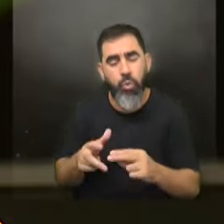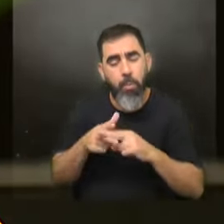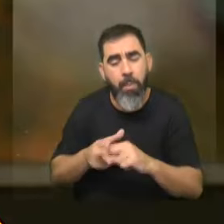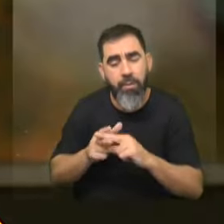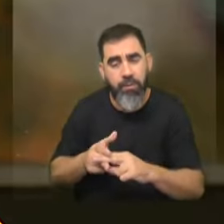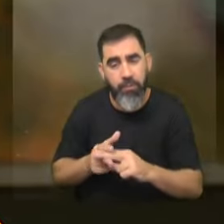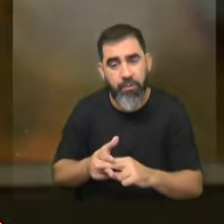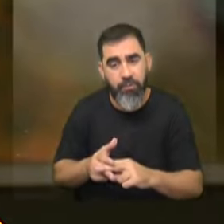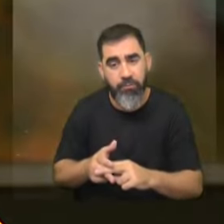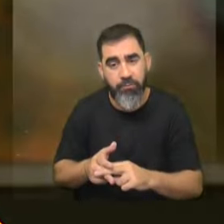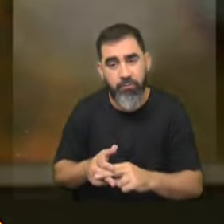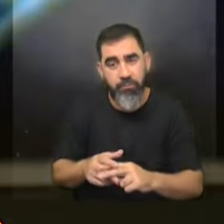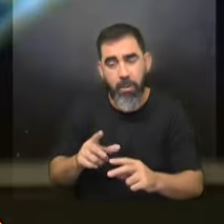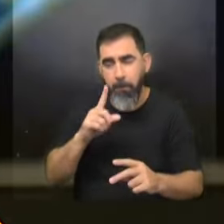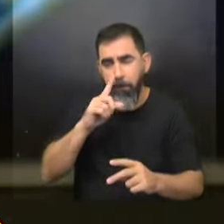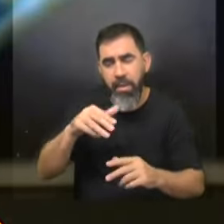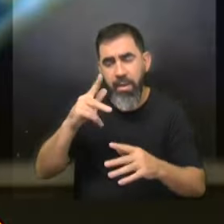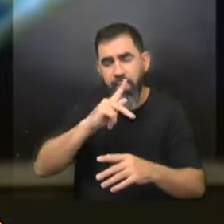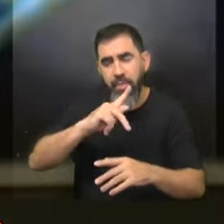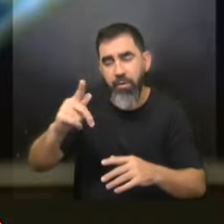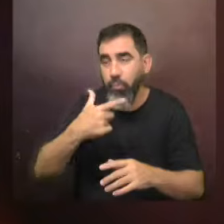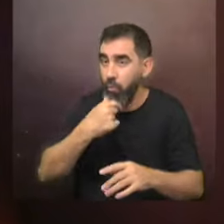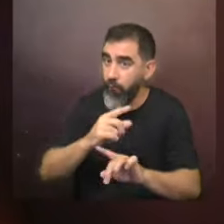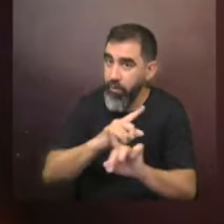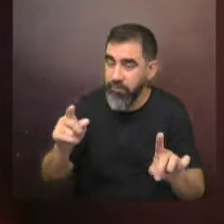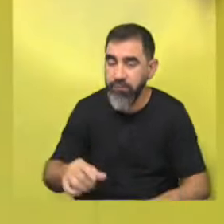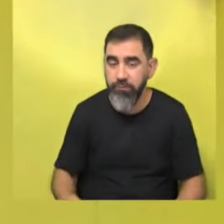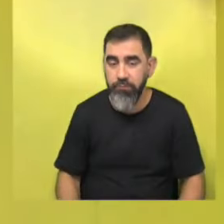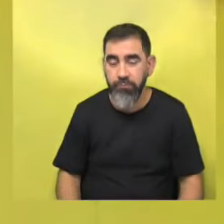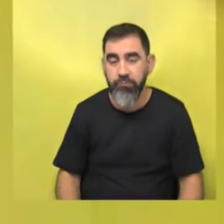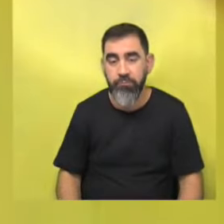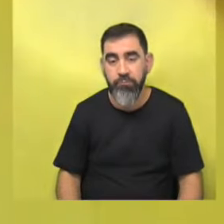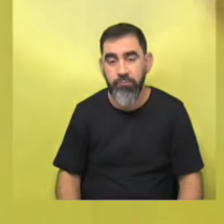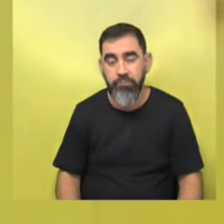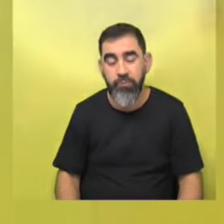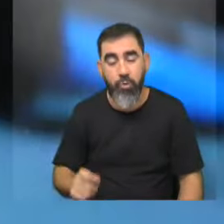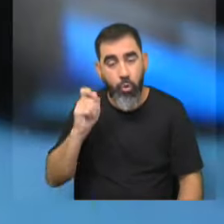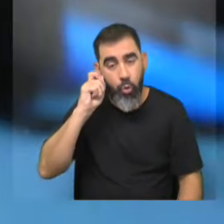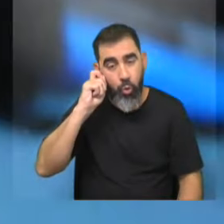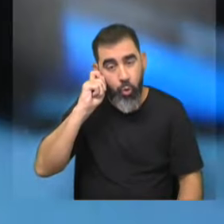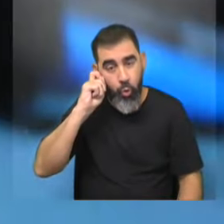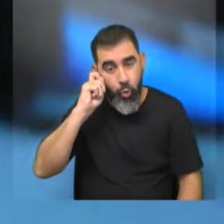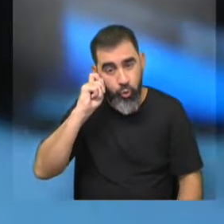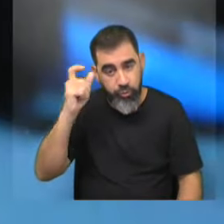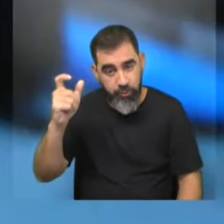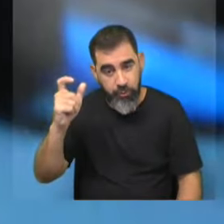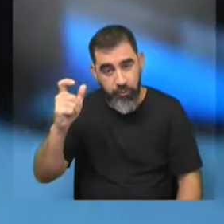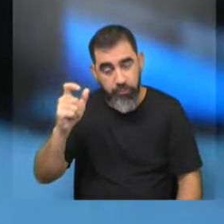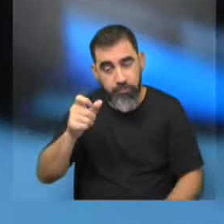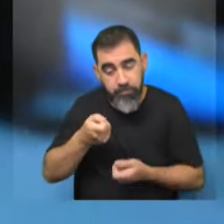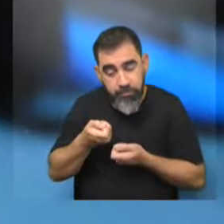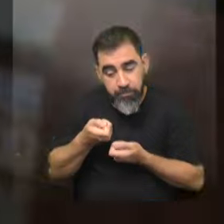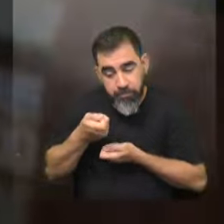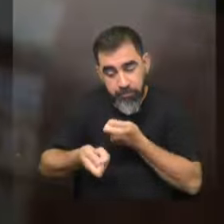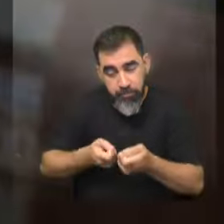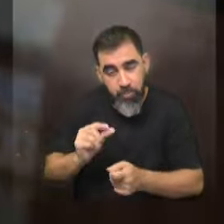Y mantenimiento a miles de kilómetros de distancia no es fácil. Se generó conocimiento, se puso la semilla. Creo que